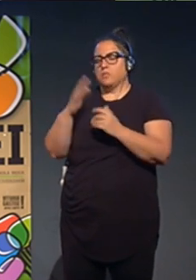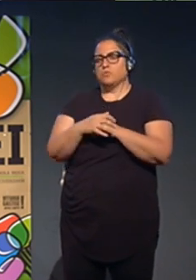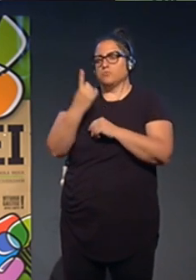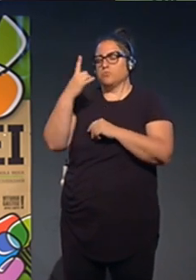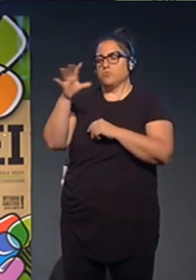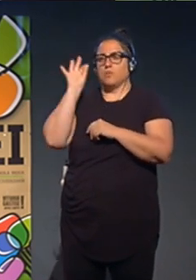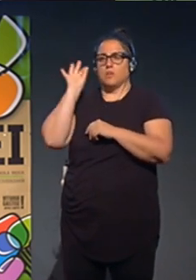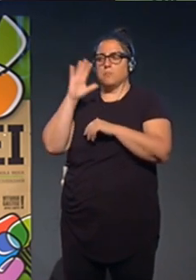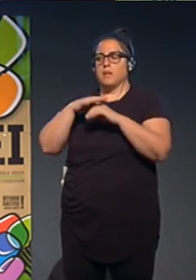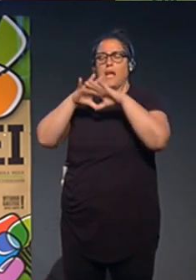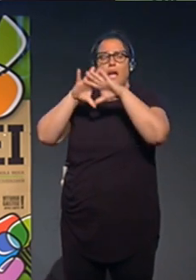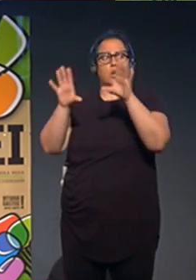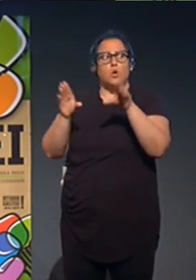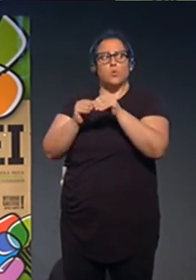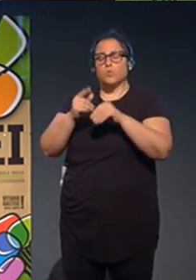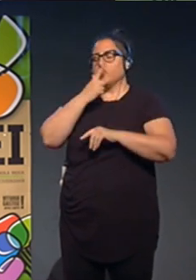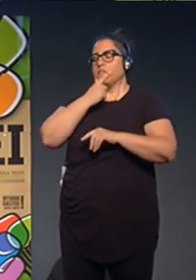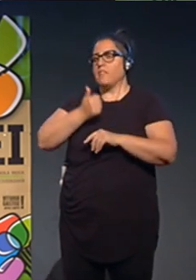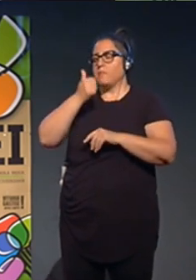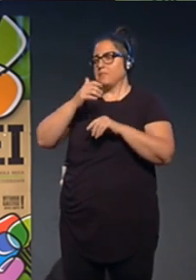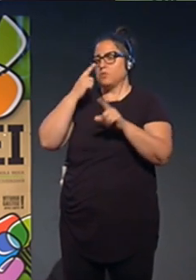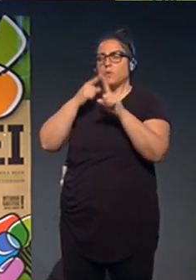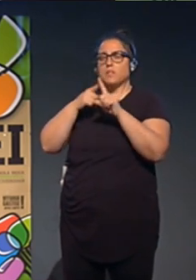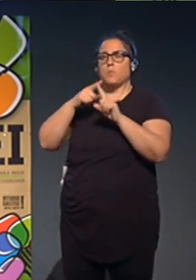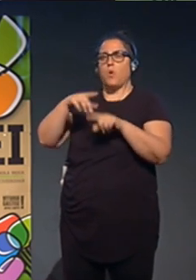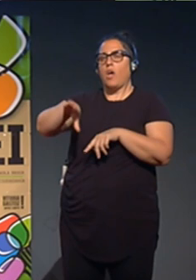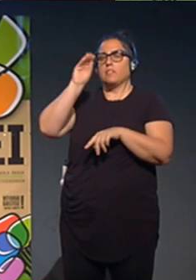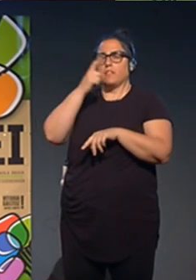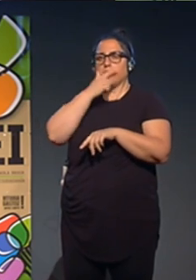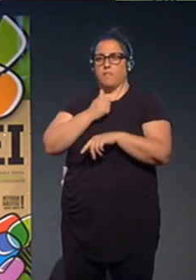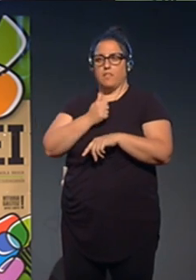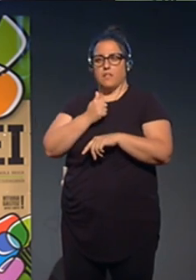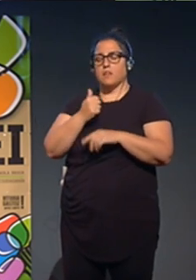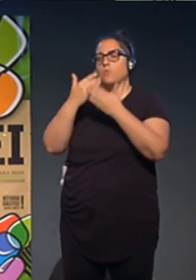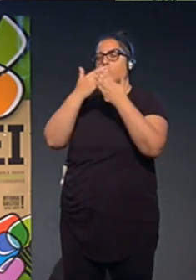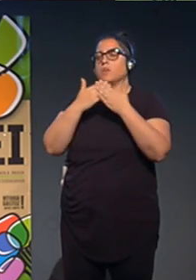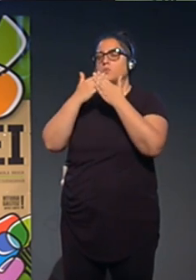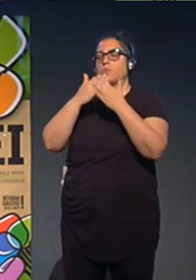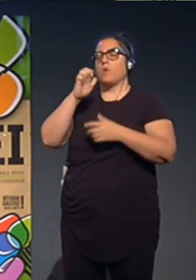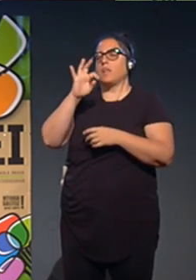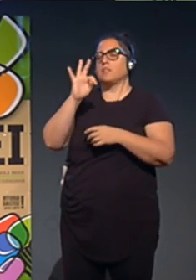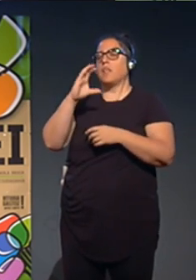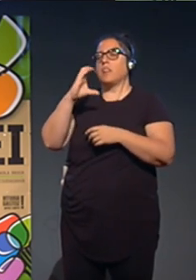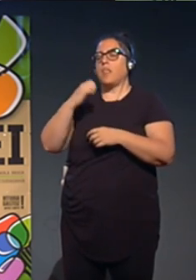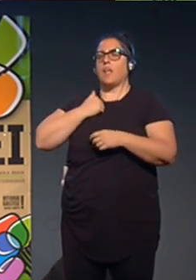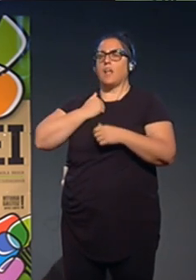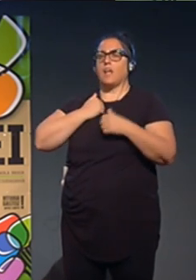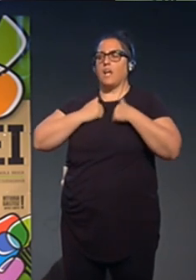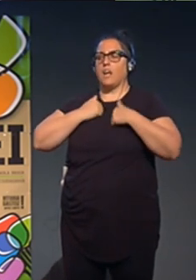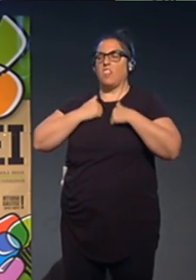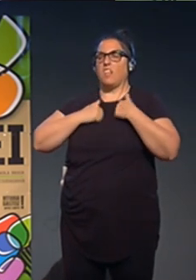tan unas conclusiones mucho más fáciles de entender es el estudio que hace el grupo etc en Canadá y